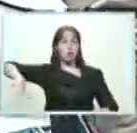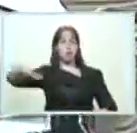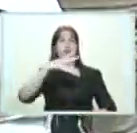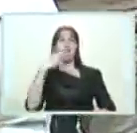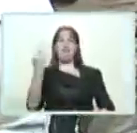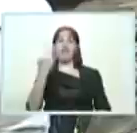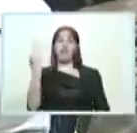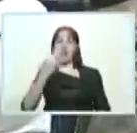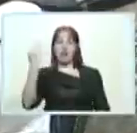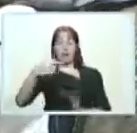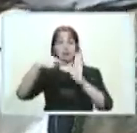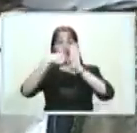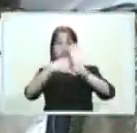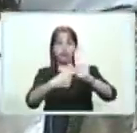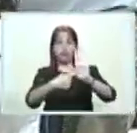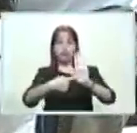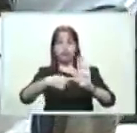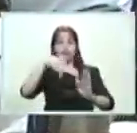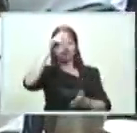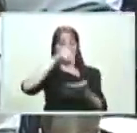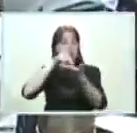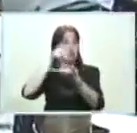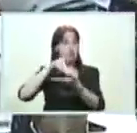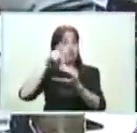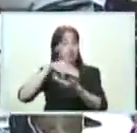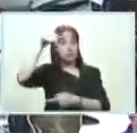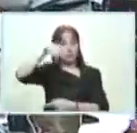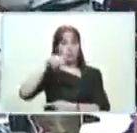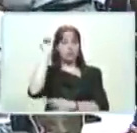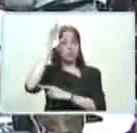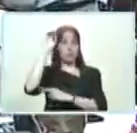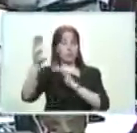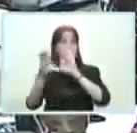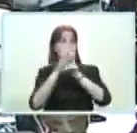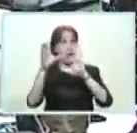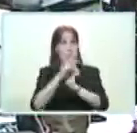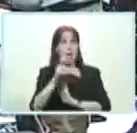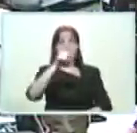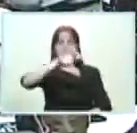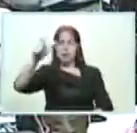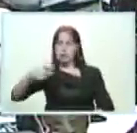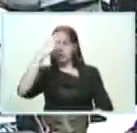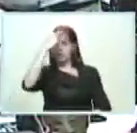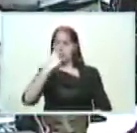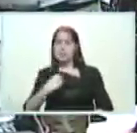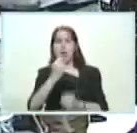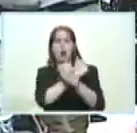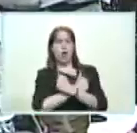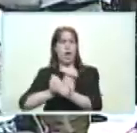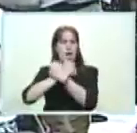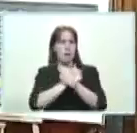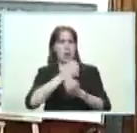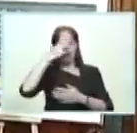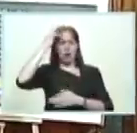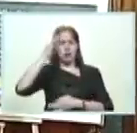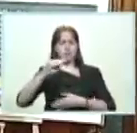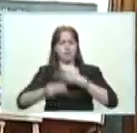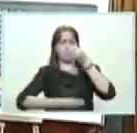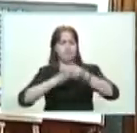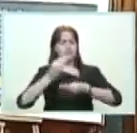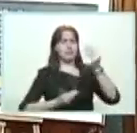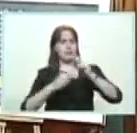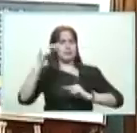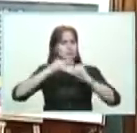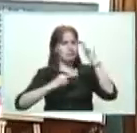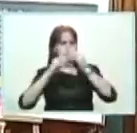aquí, es la constituyente del pueblo de verdad, de los humildes, de los que trabajan, de los que aman, de los que crean, de los que